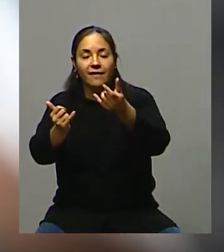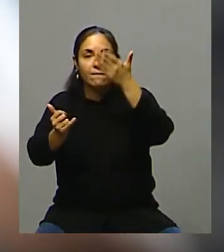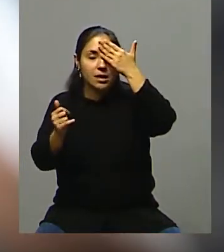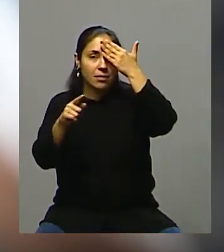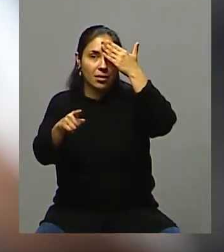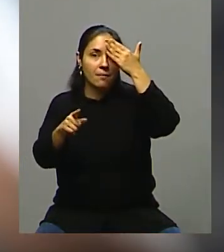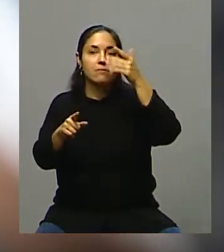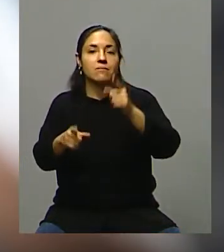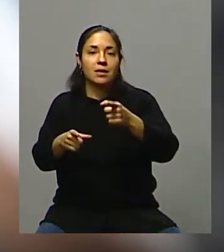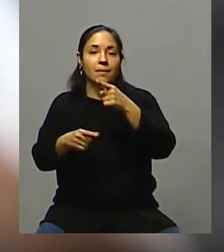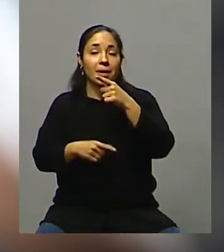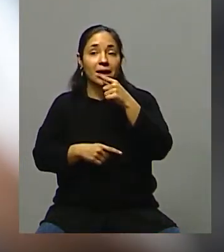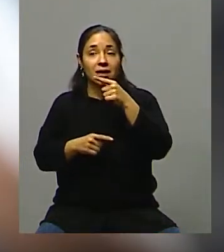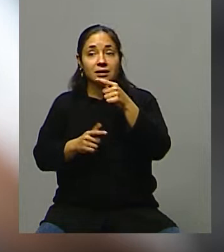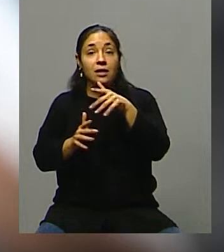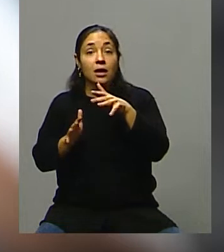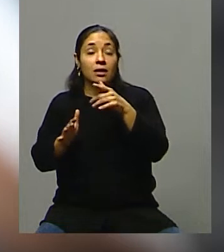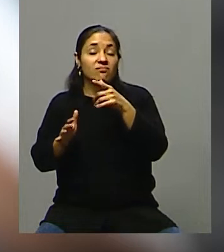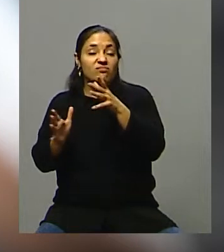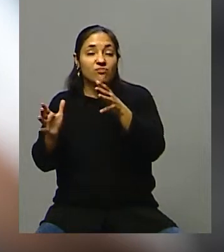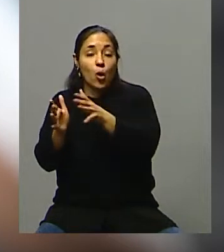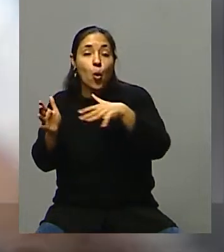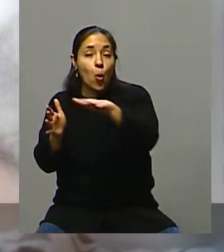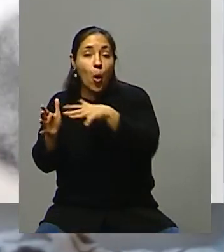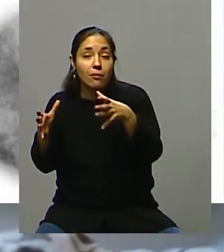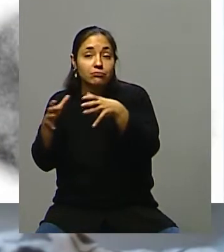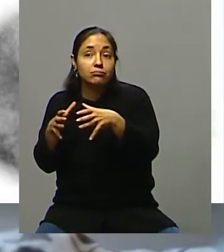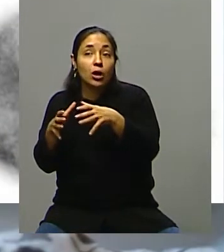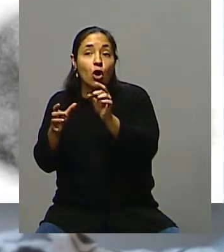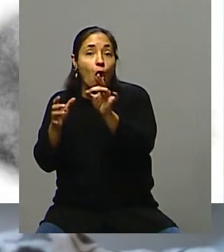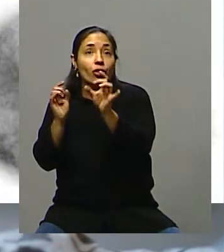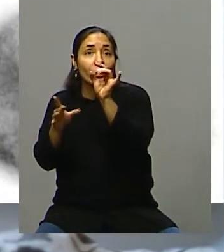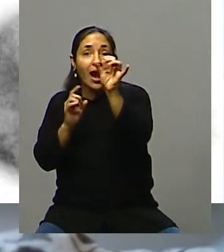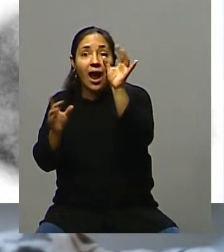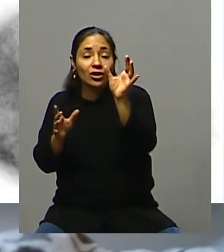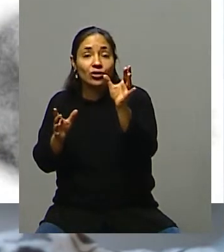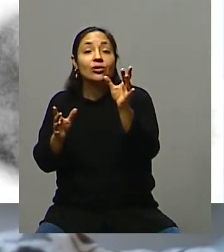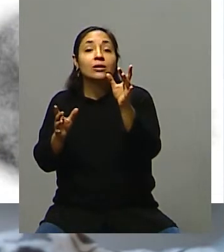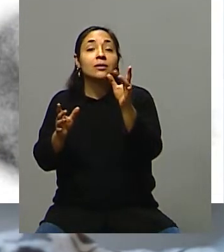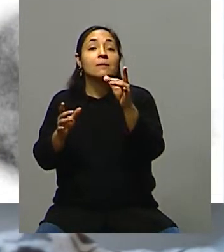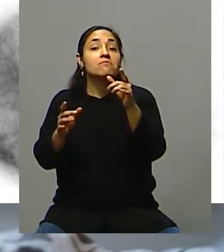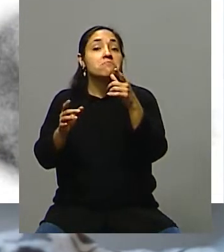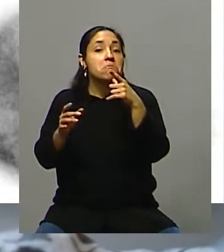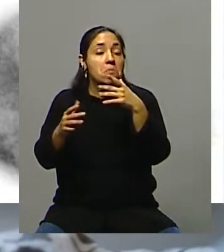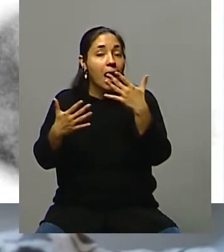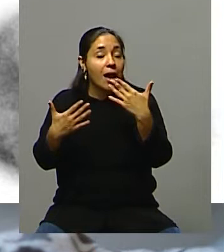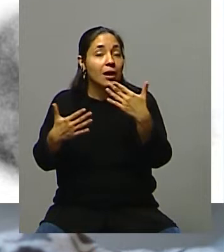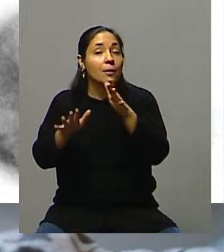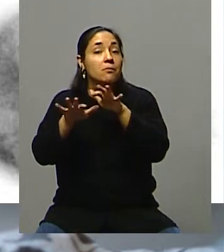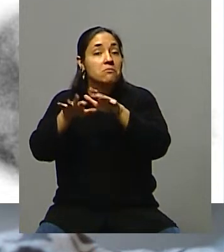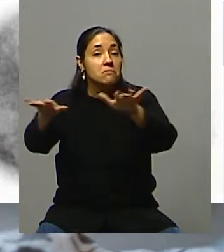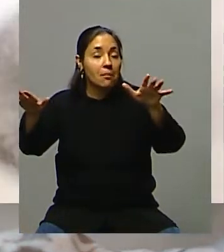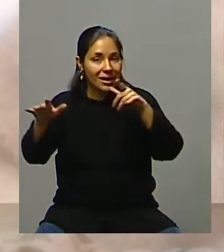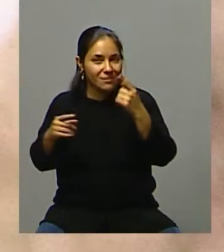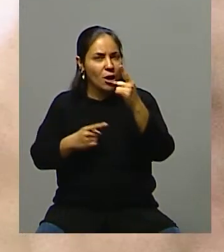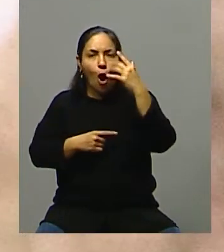eventualmente esto tan limitado no ha sido tan limitado, pero todavía no hay ninguna opinión puntual con eso. Sí se sabe y se conoce